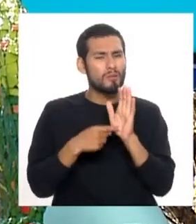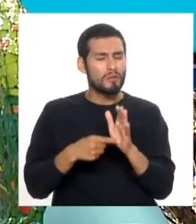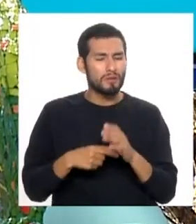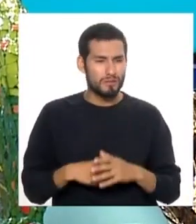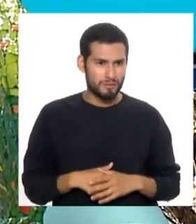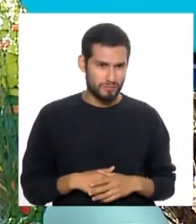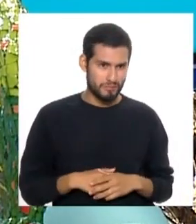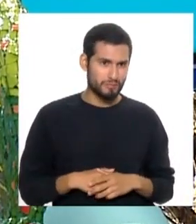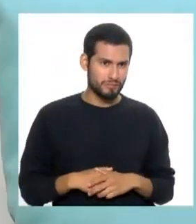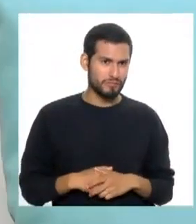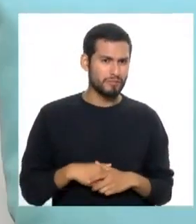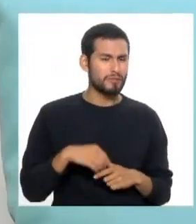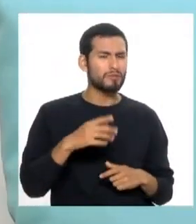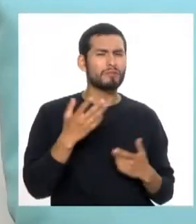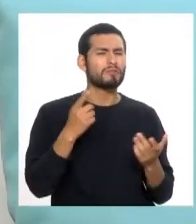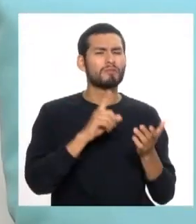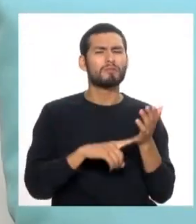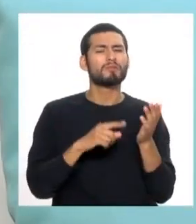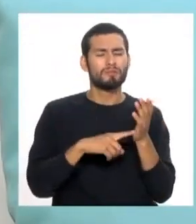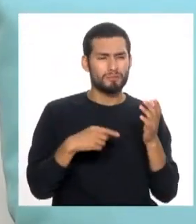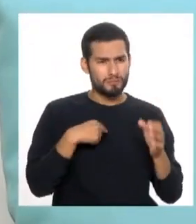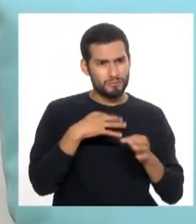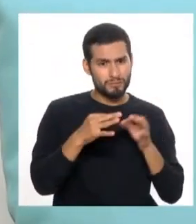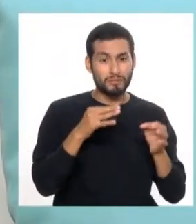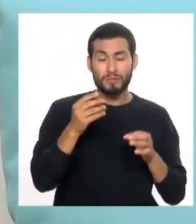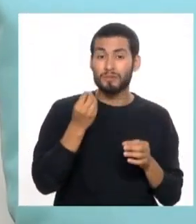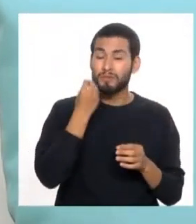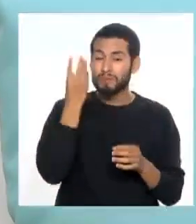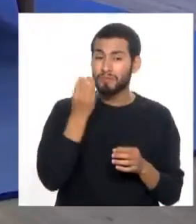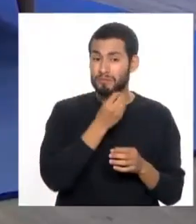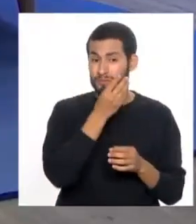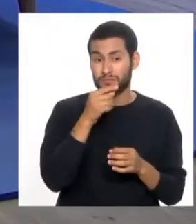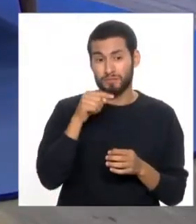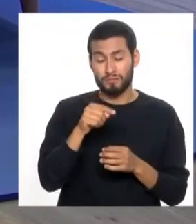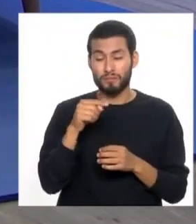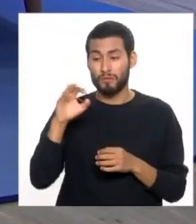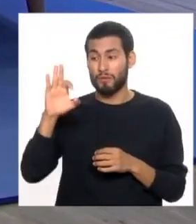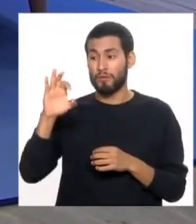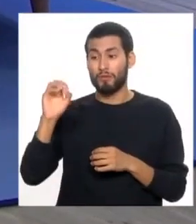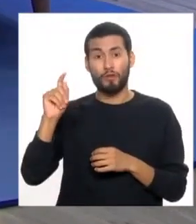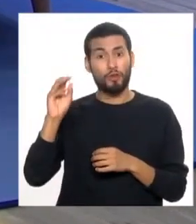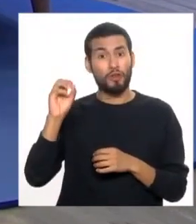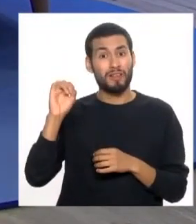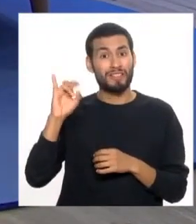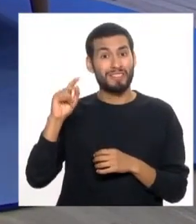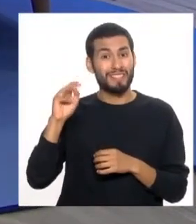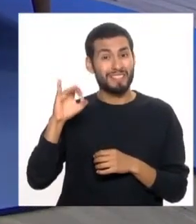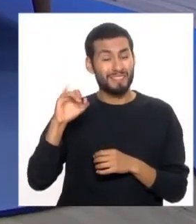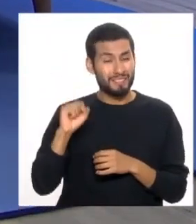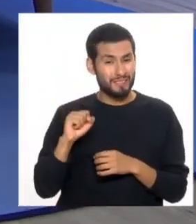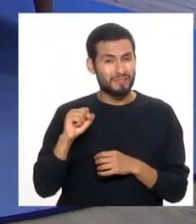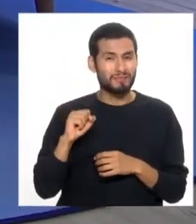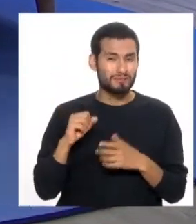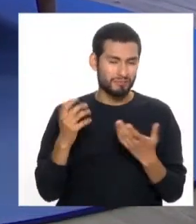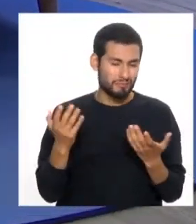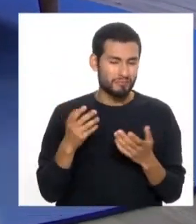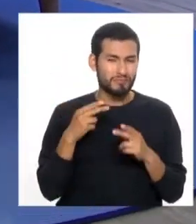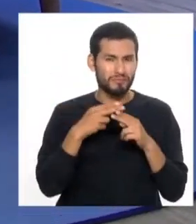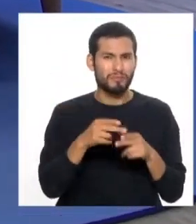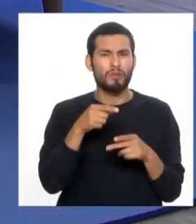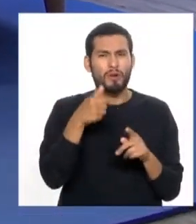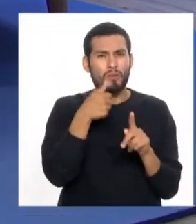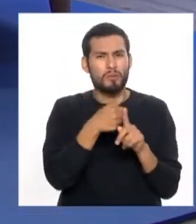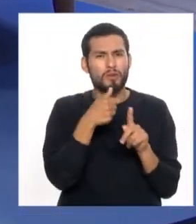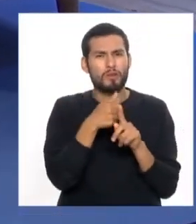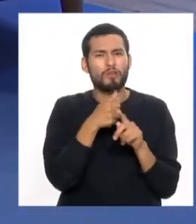Ya, lo que pasa es que las plantas, al realizar la fotosíntesis, llamémoslo así, generan